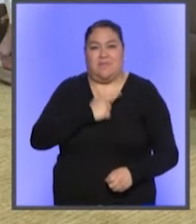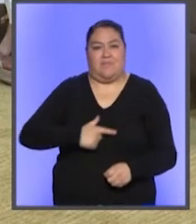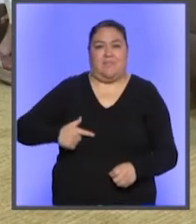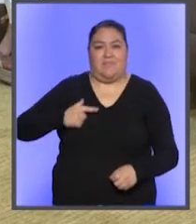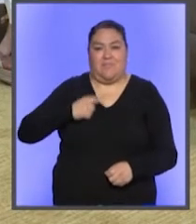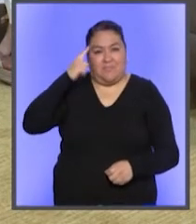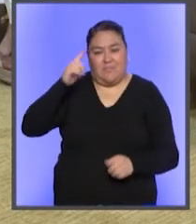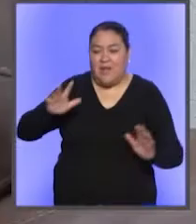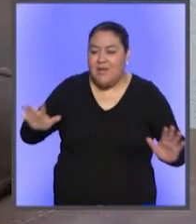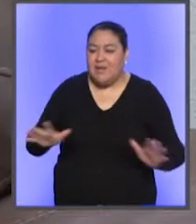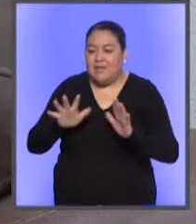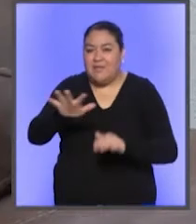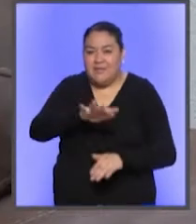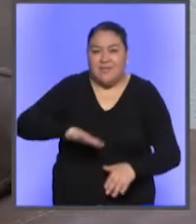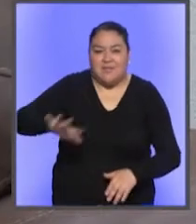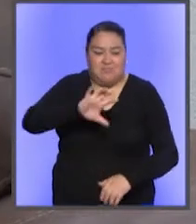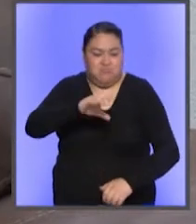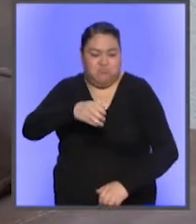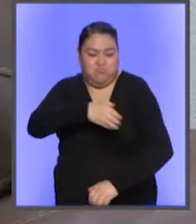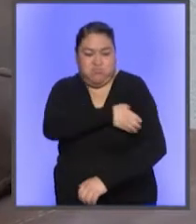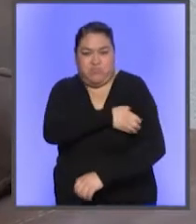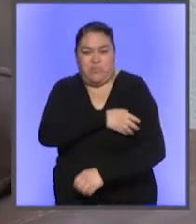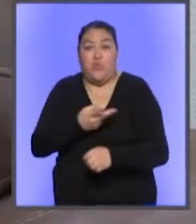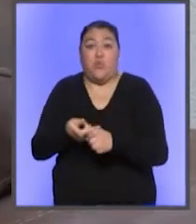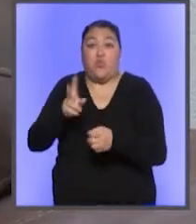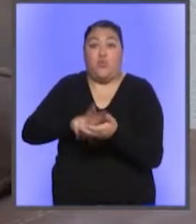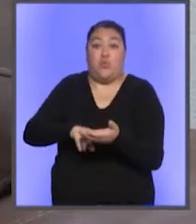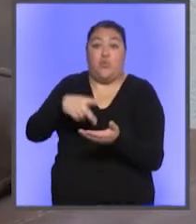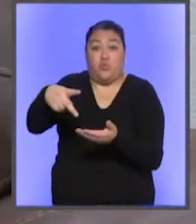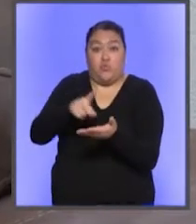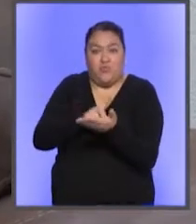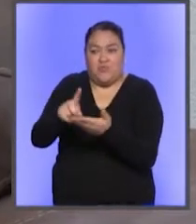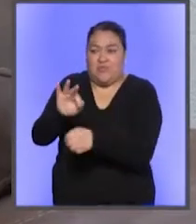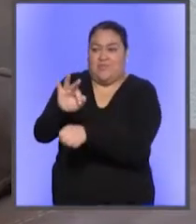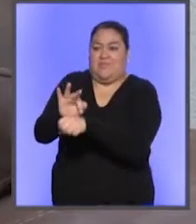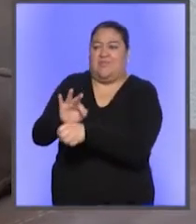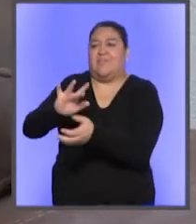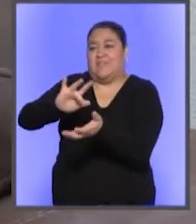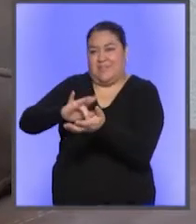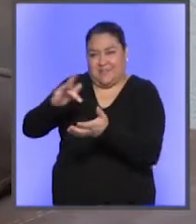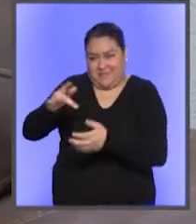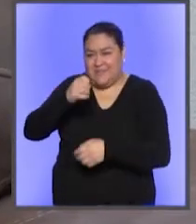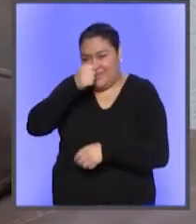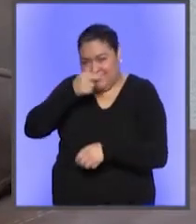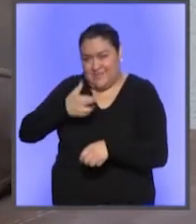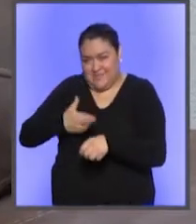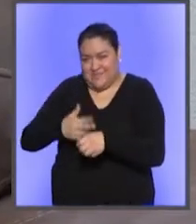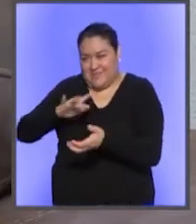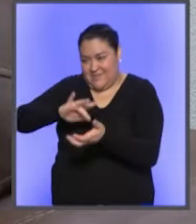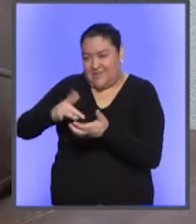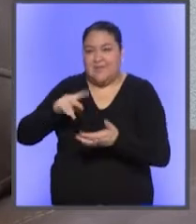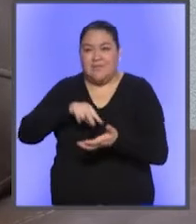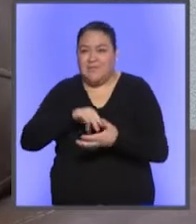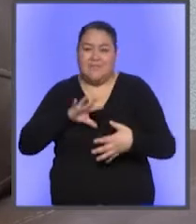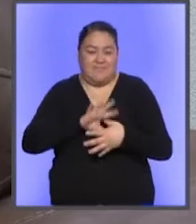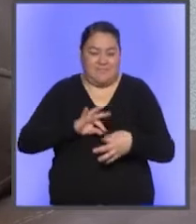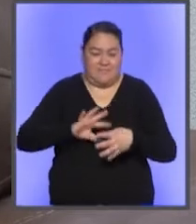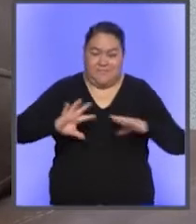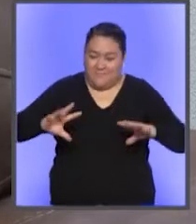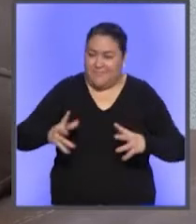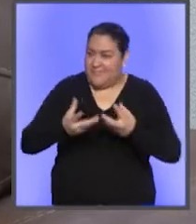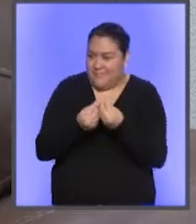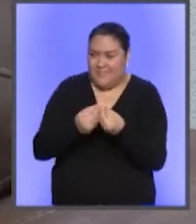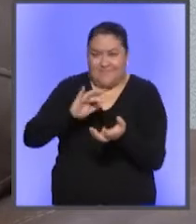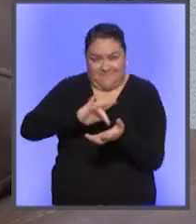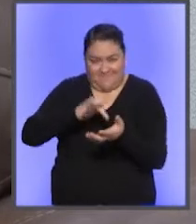precisamente para impulsar este empoderamiento pero también en la defensa de sus derechos Muchas gracias secretaria por estar